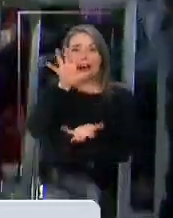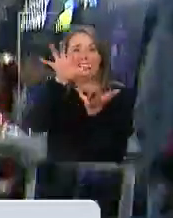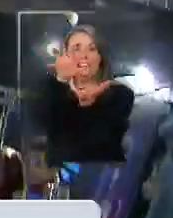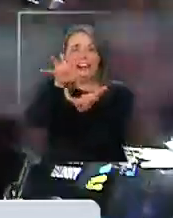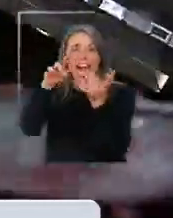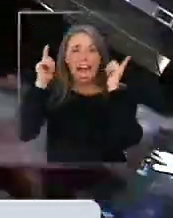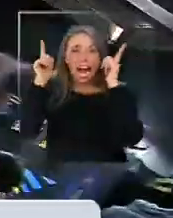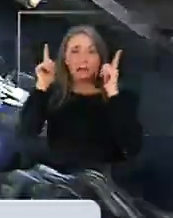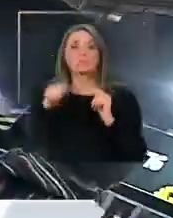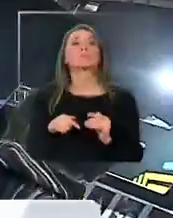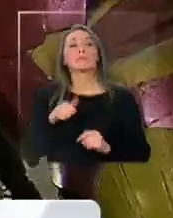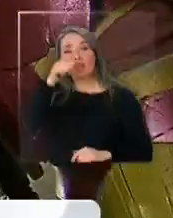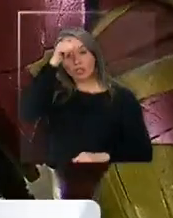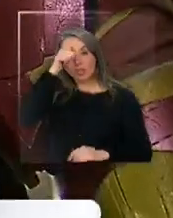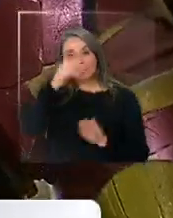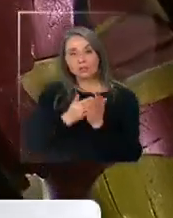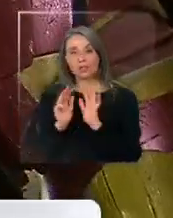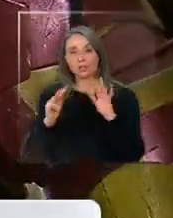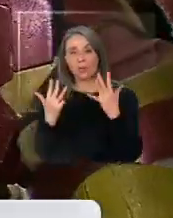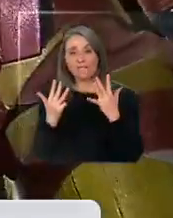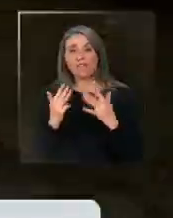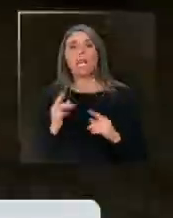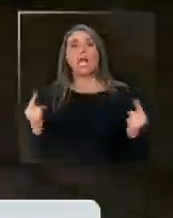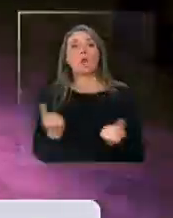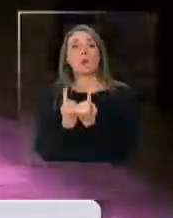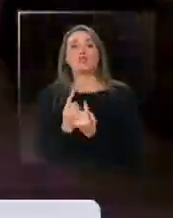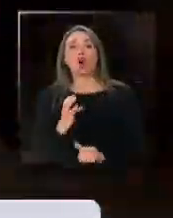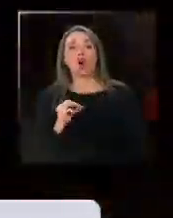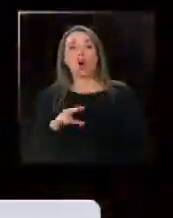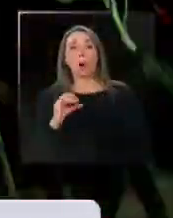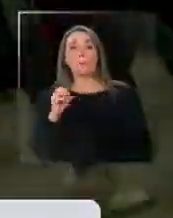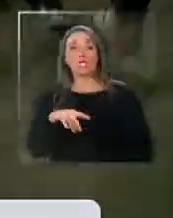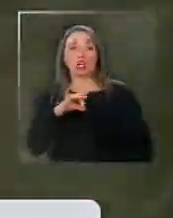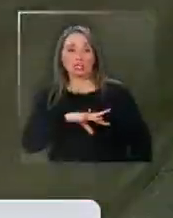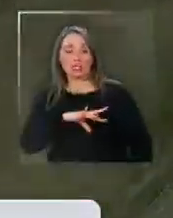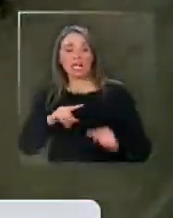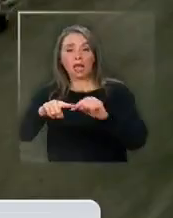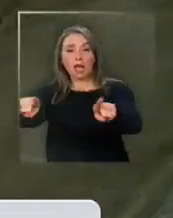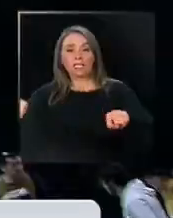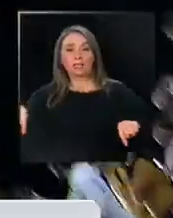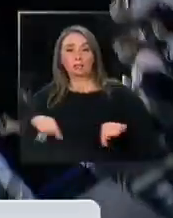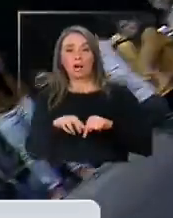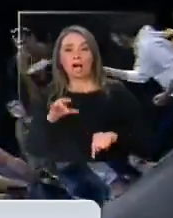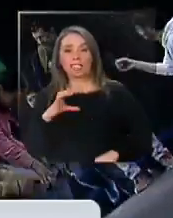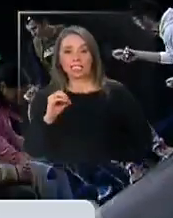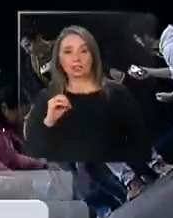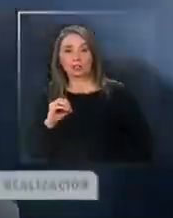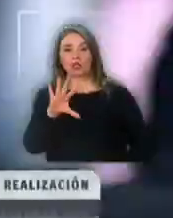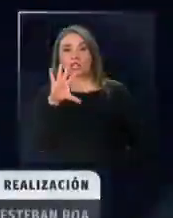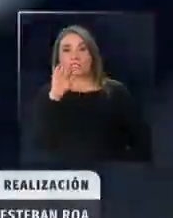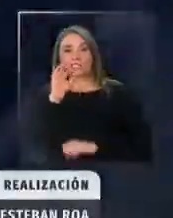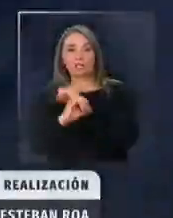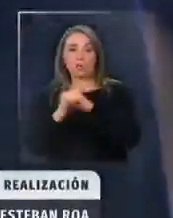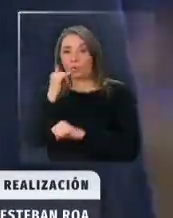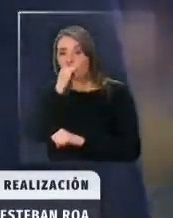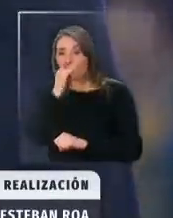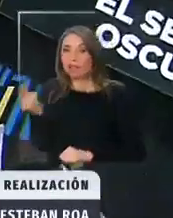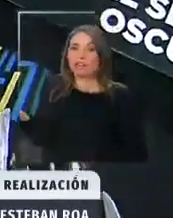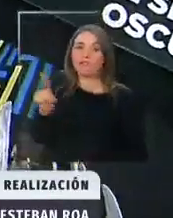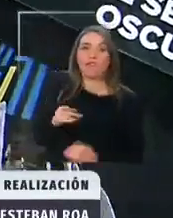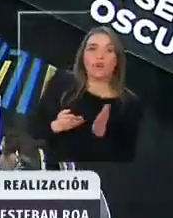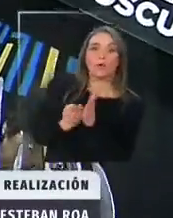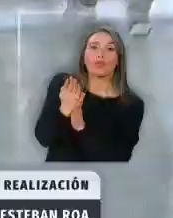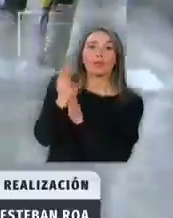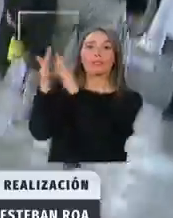este domingo continúa la novena versión de la comicon en chile- encuentro en el espacio riesco que volvió a casi 50 años desde su comienzo